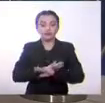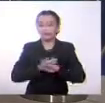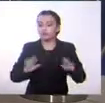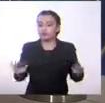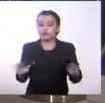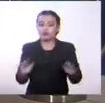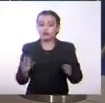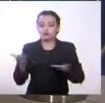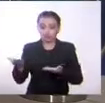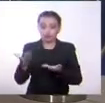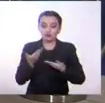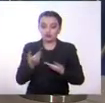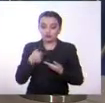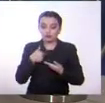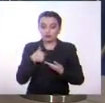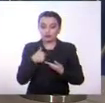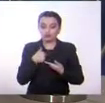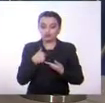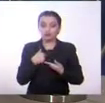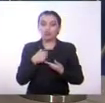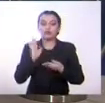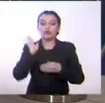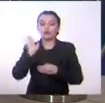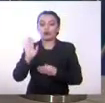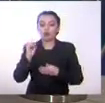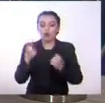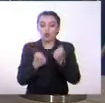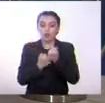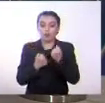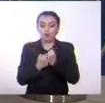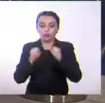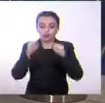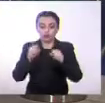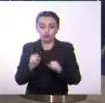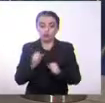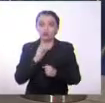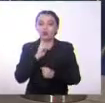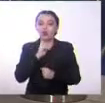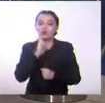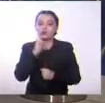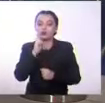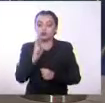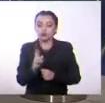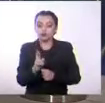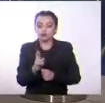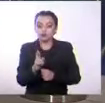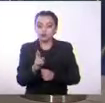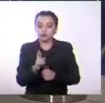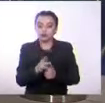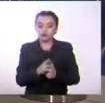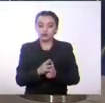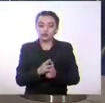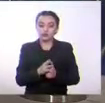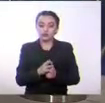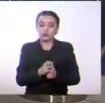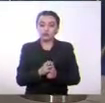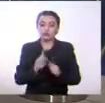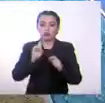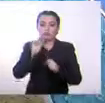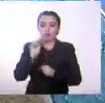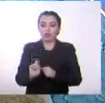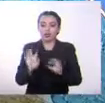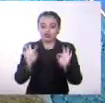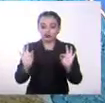Ajá. Y así, ¿verdad? Con tu apoyo podemos darle respuesta. Claro que sí. Mira, vamos a intentar. Fíjate que la primera pregunta